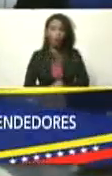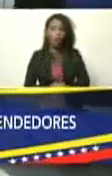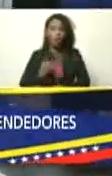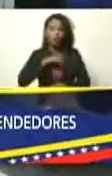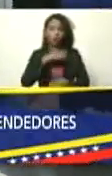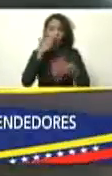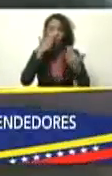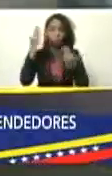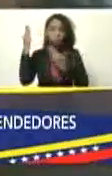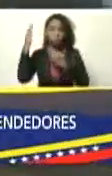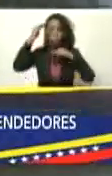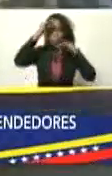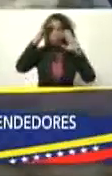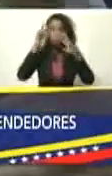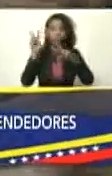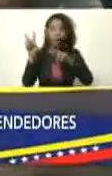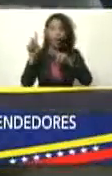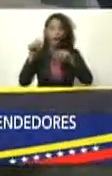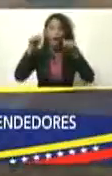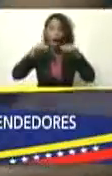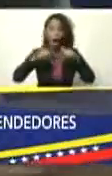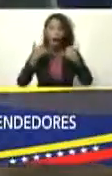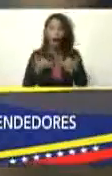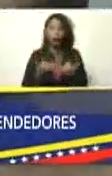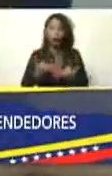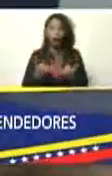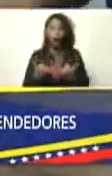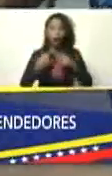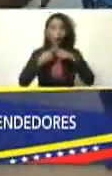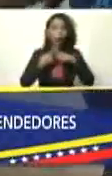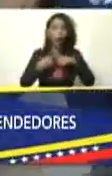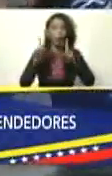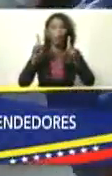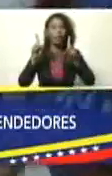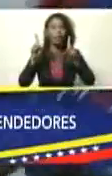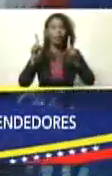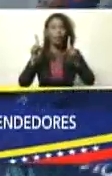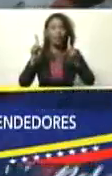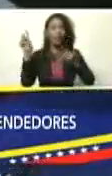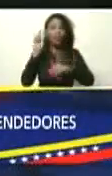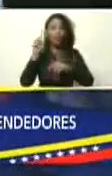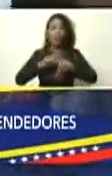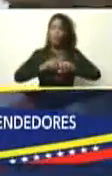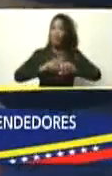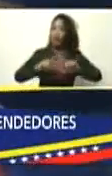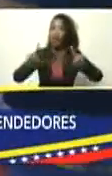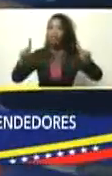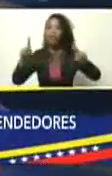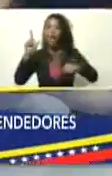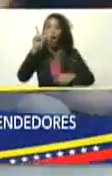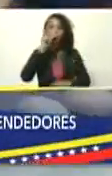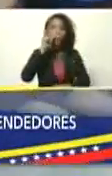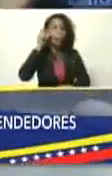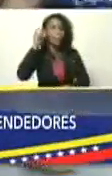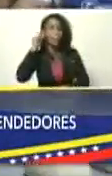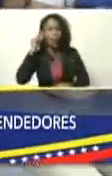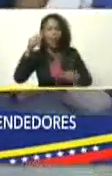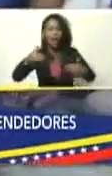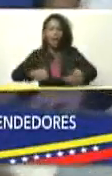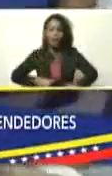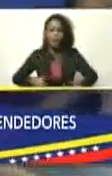dando cuenta que esta es otra Venezuela. Una Venezuela donde tenemos hombres y mujeres pujantes, que